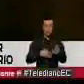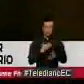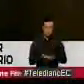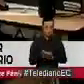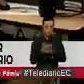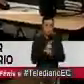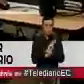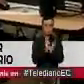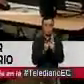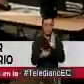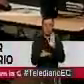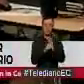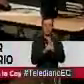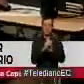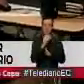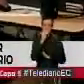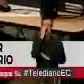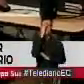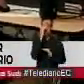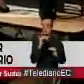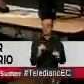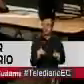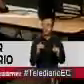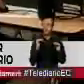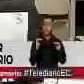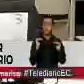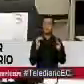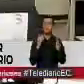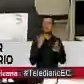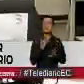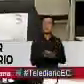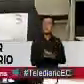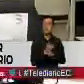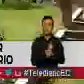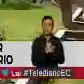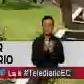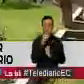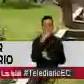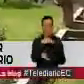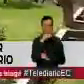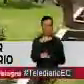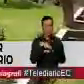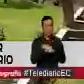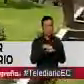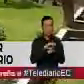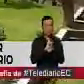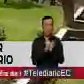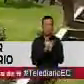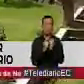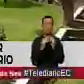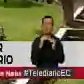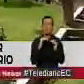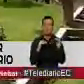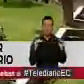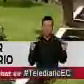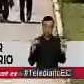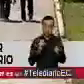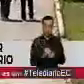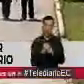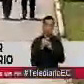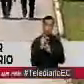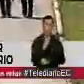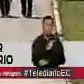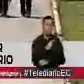una propuesta de reformas a la Ley Orgánica de Educación Superior, que entre otras cosas plantea sustituir al examen ser bachiller por un ciclo de nivelación obligatoria en